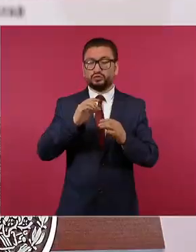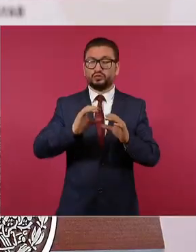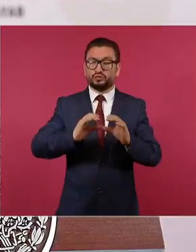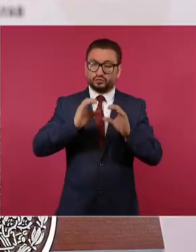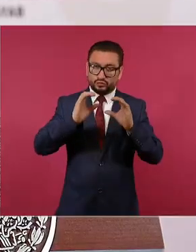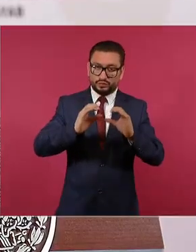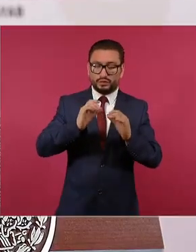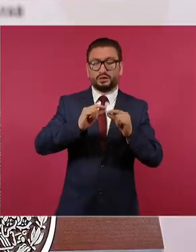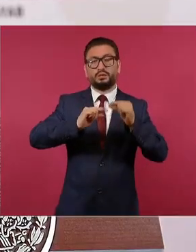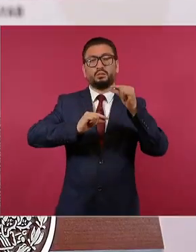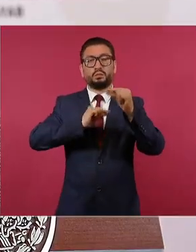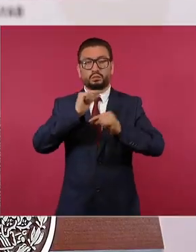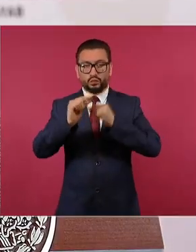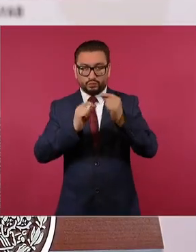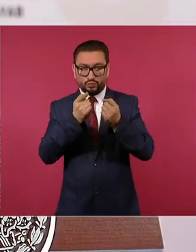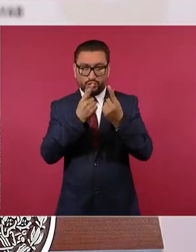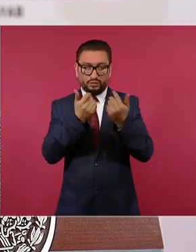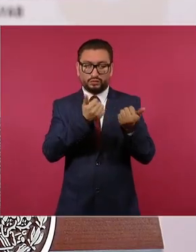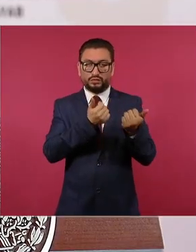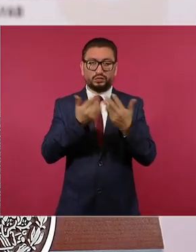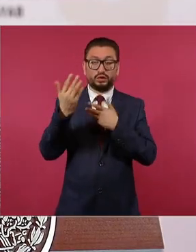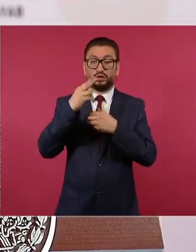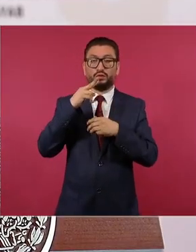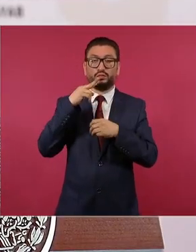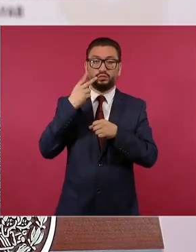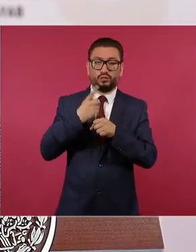cuidamos de que sea voluntario,